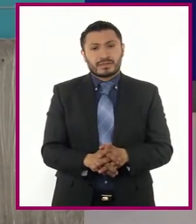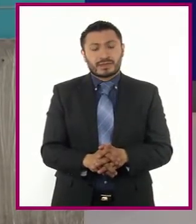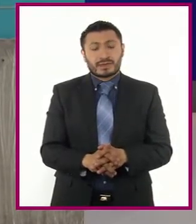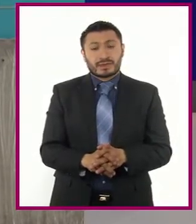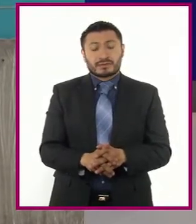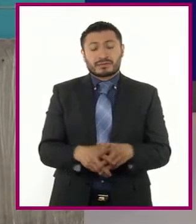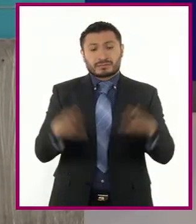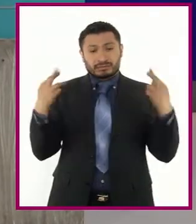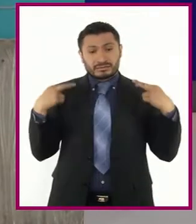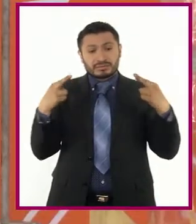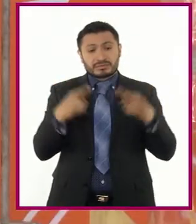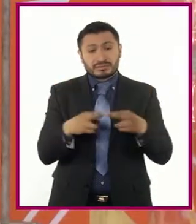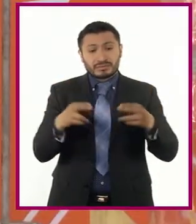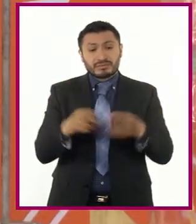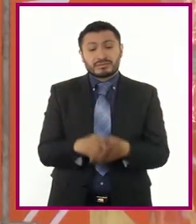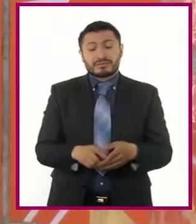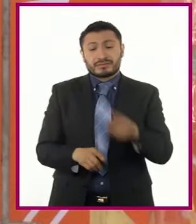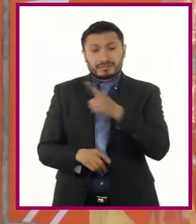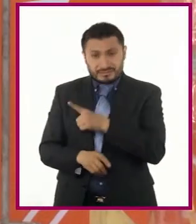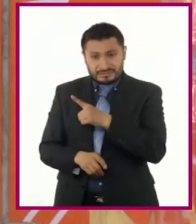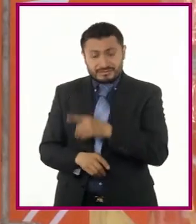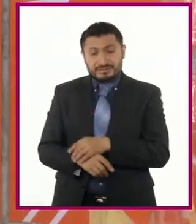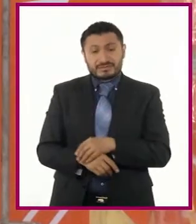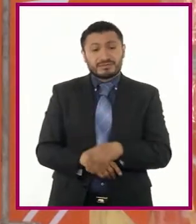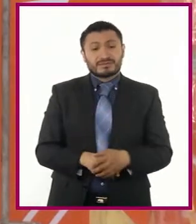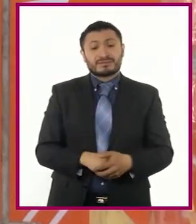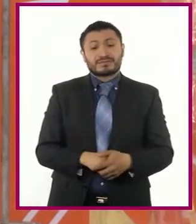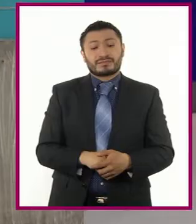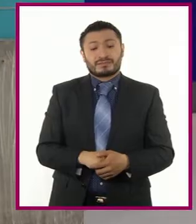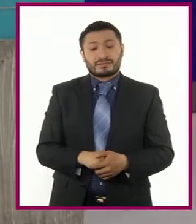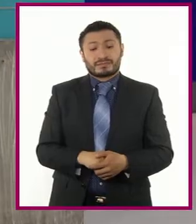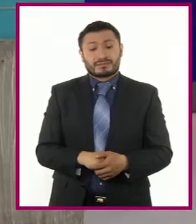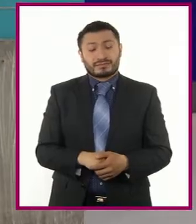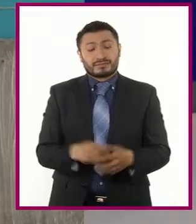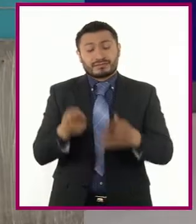el maestro Bustos manda aquí mi señal